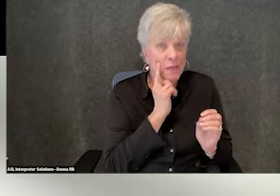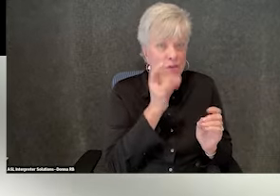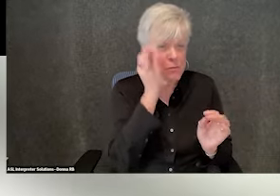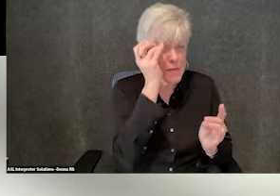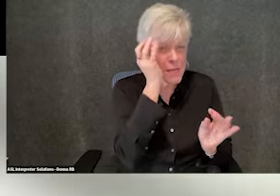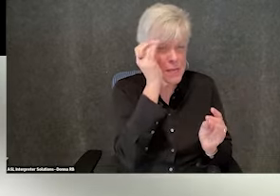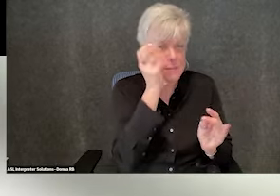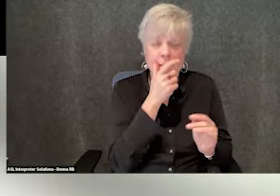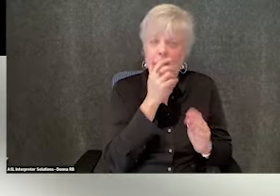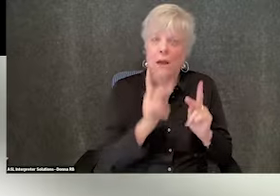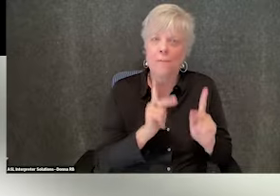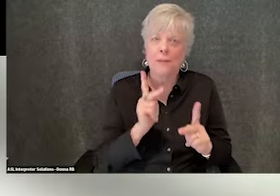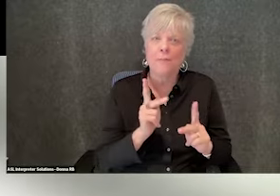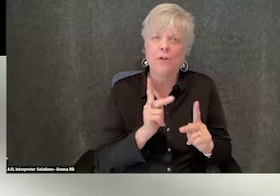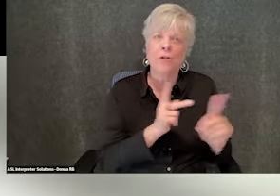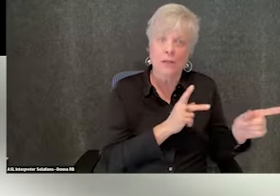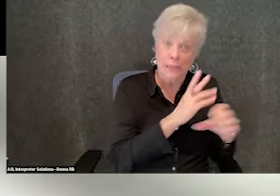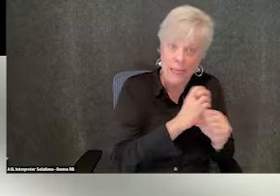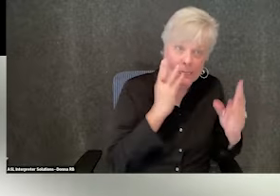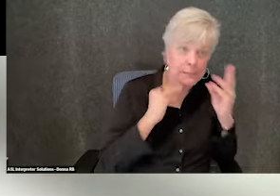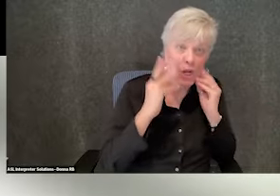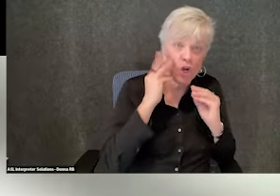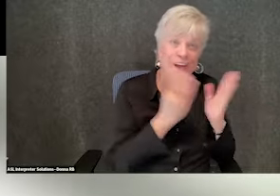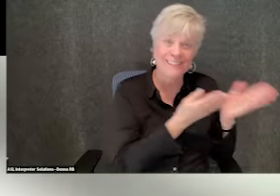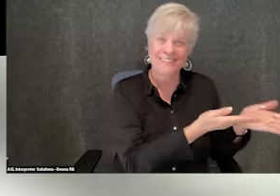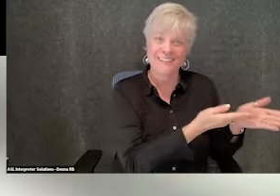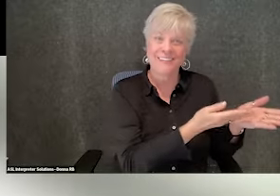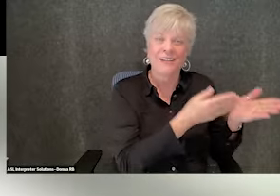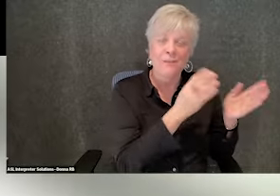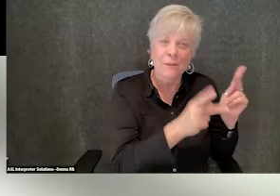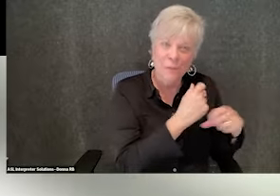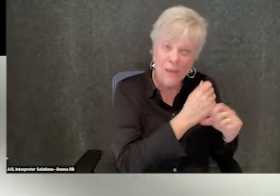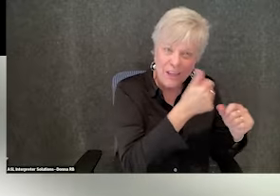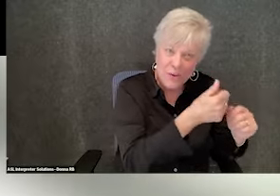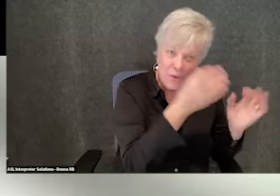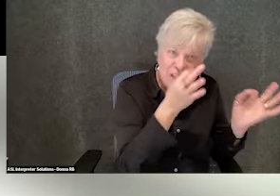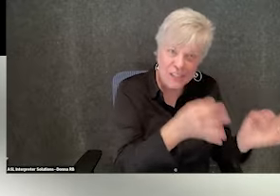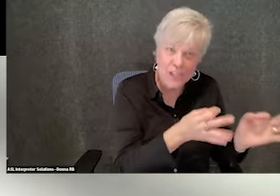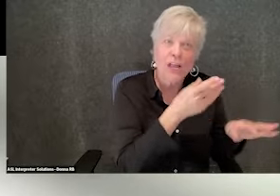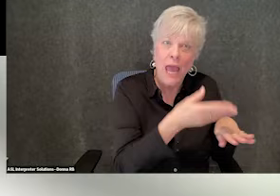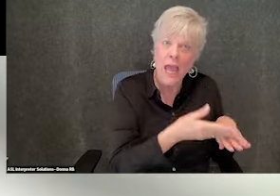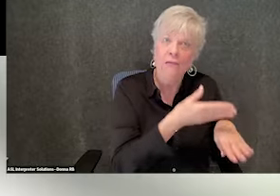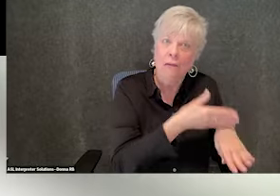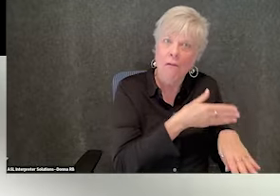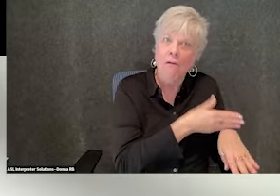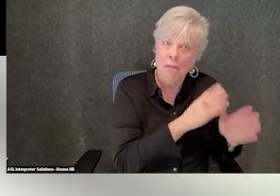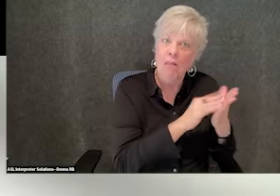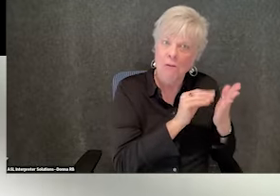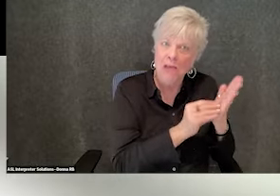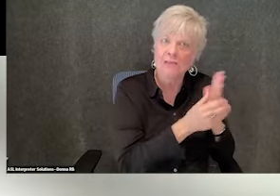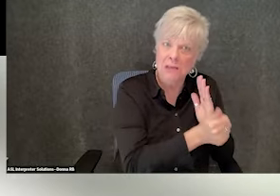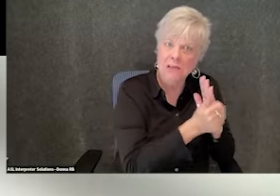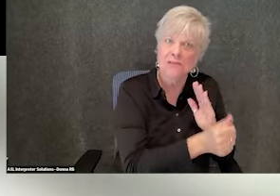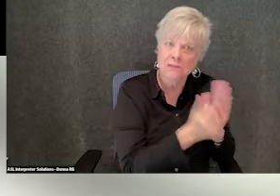siempre así, pero si uno está pensando así con las personas que tengan experiencia, que